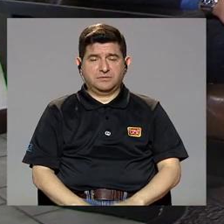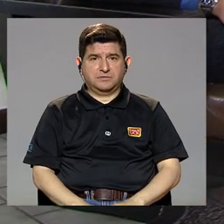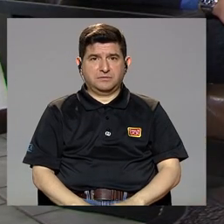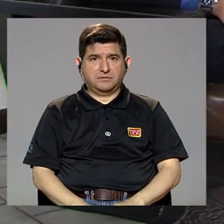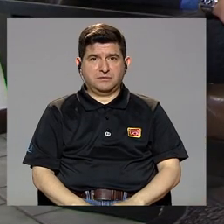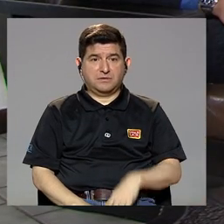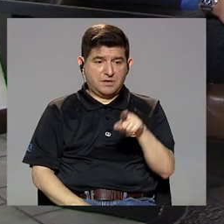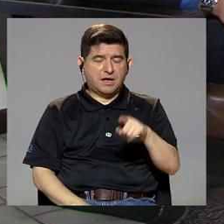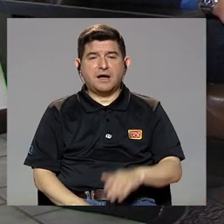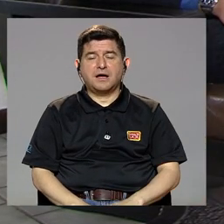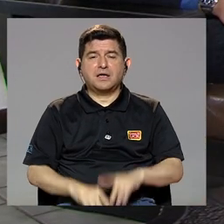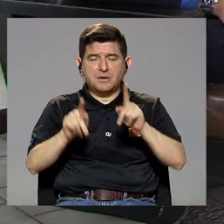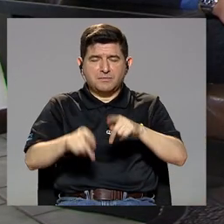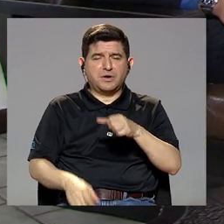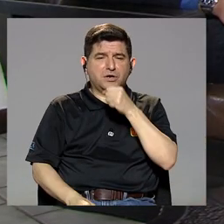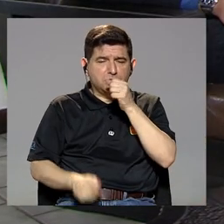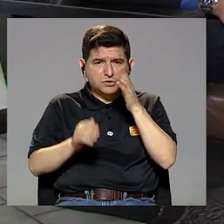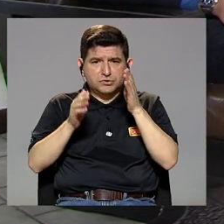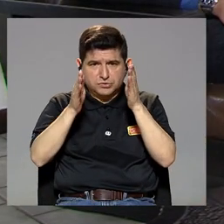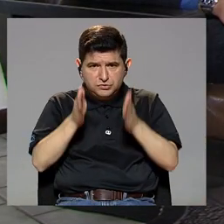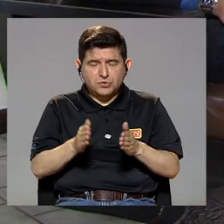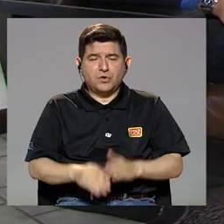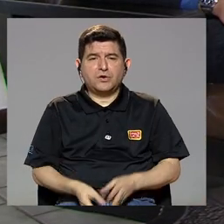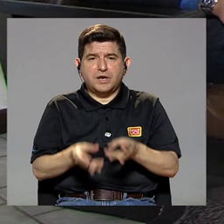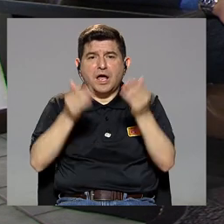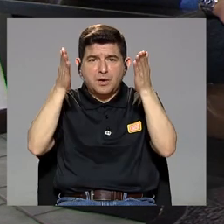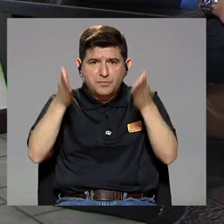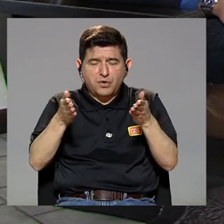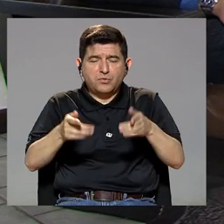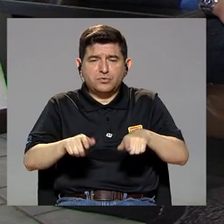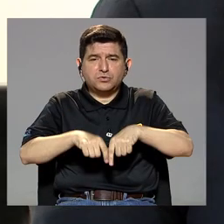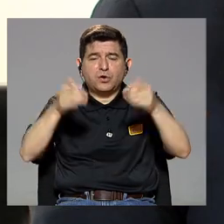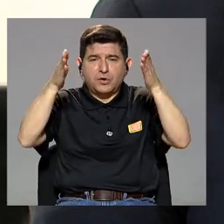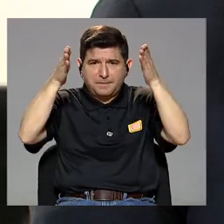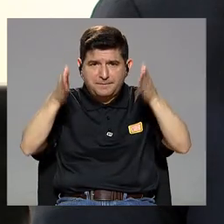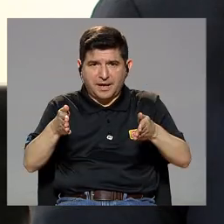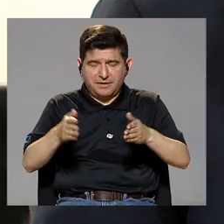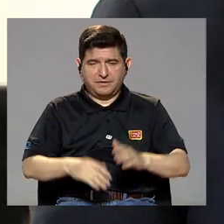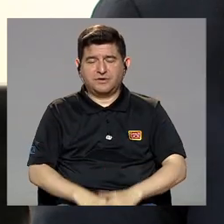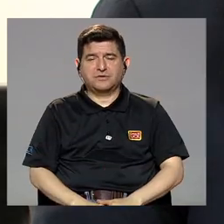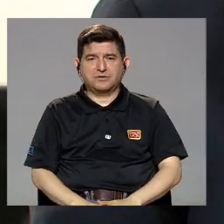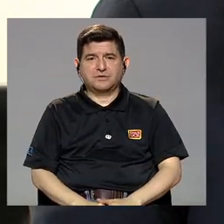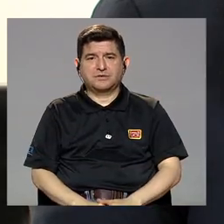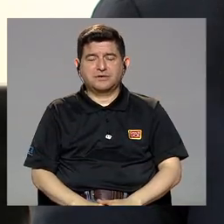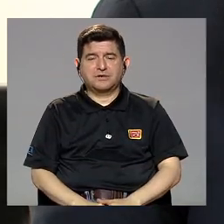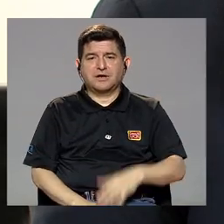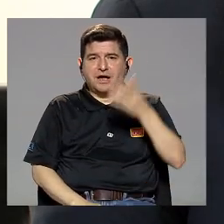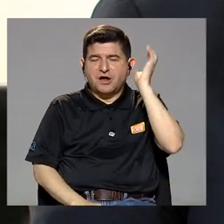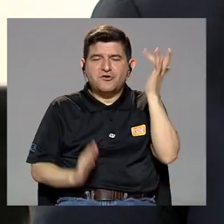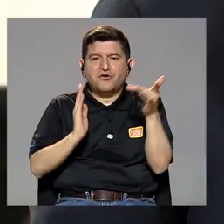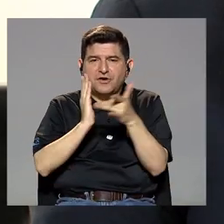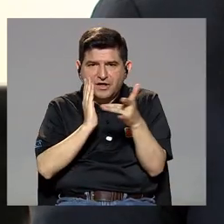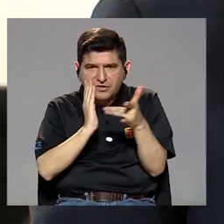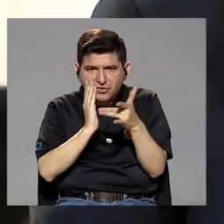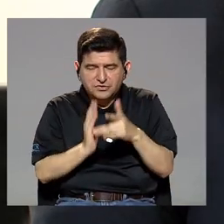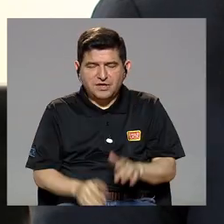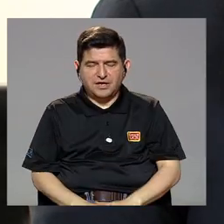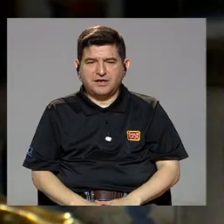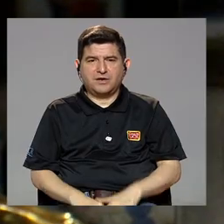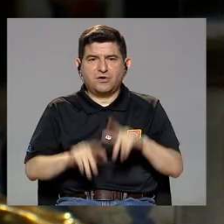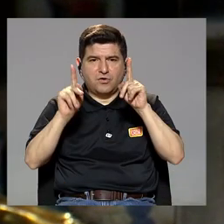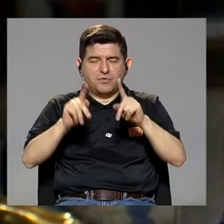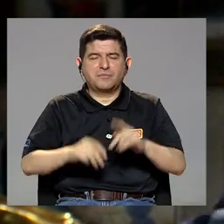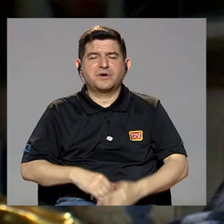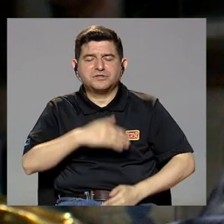locutores productores periodistas radio técnicos gestores de